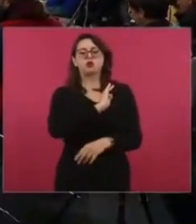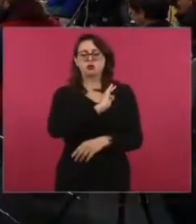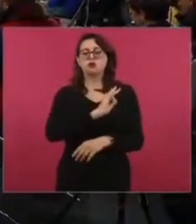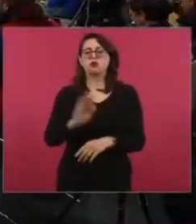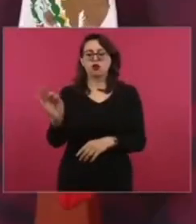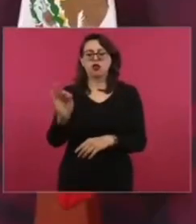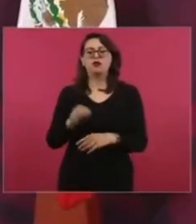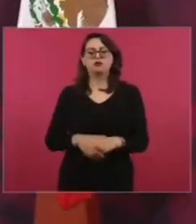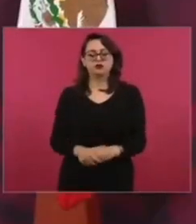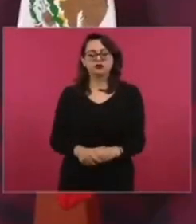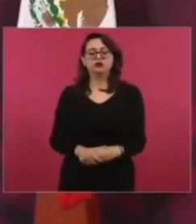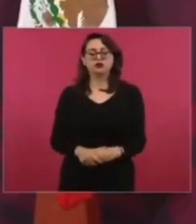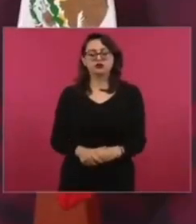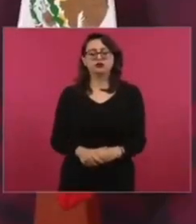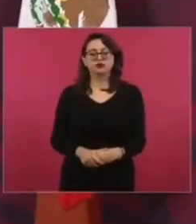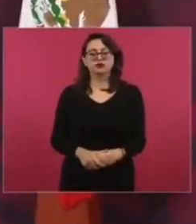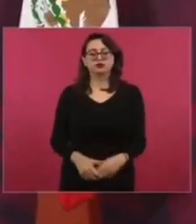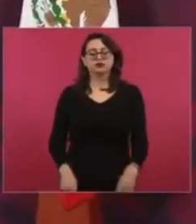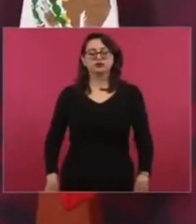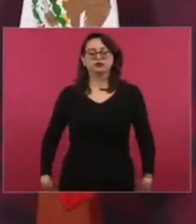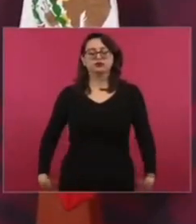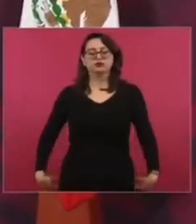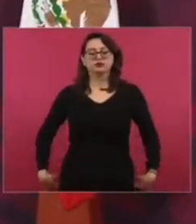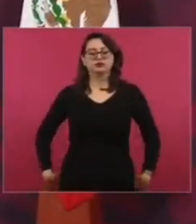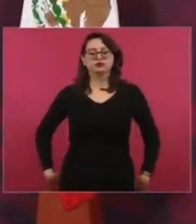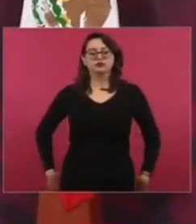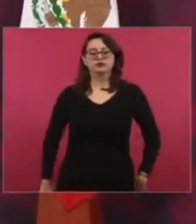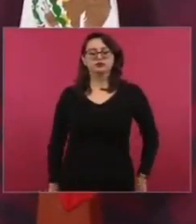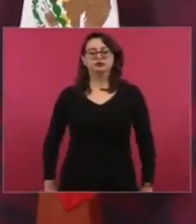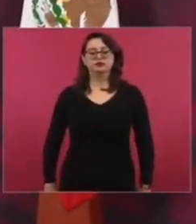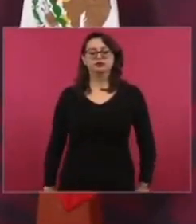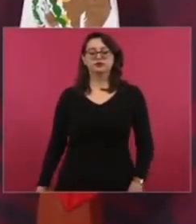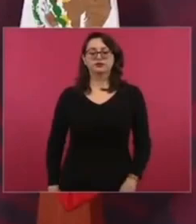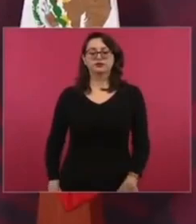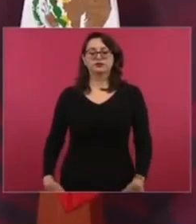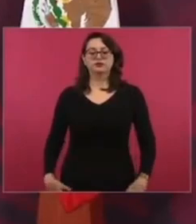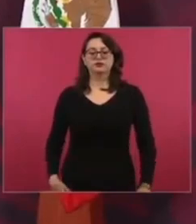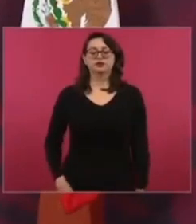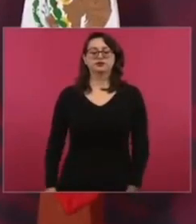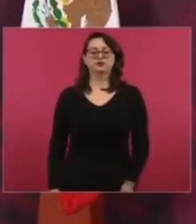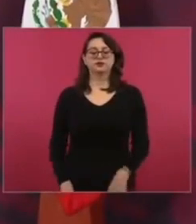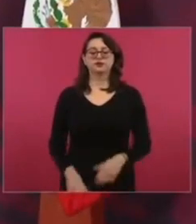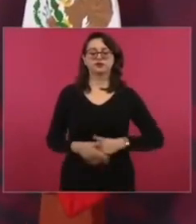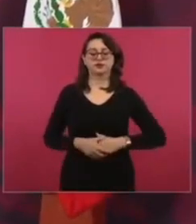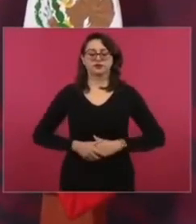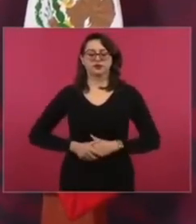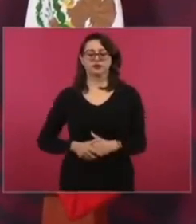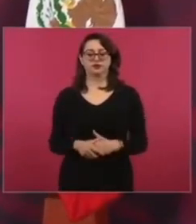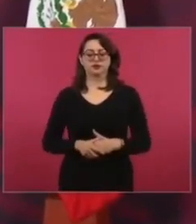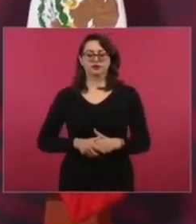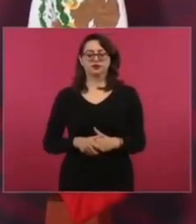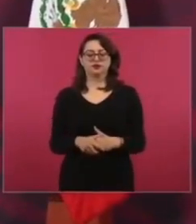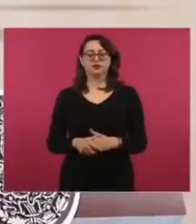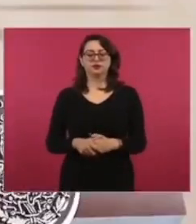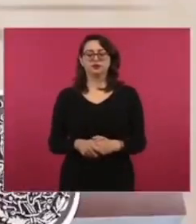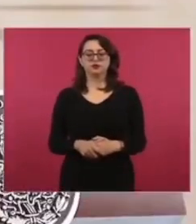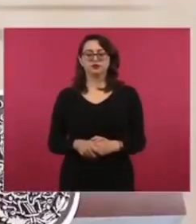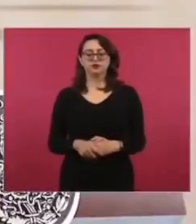importante lo que se dio a conocer hoy sobre el ministro